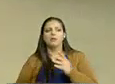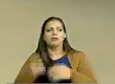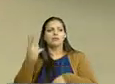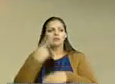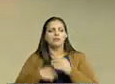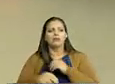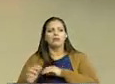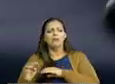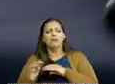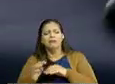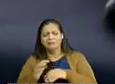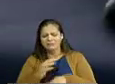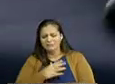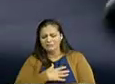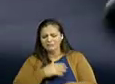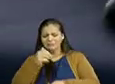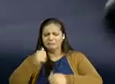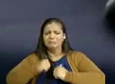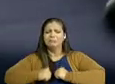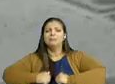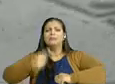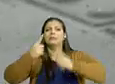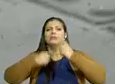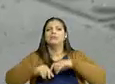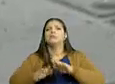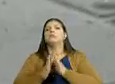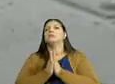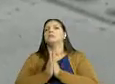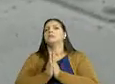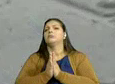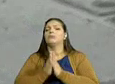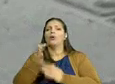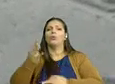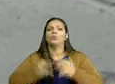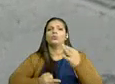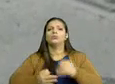justicia. Informó Patricia Aldaz.